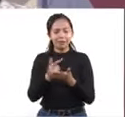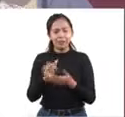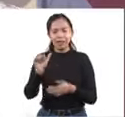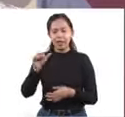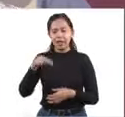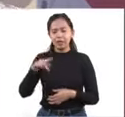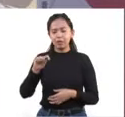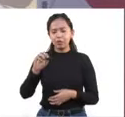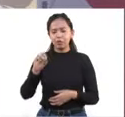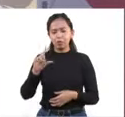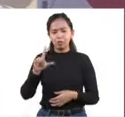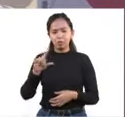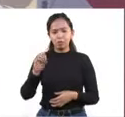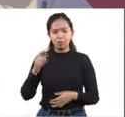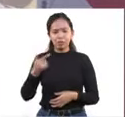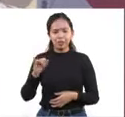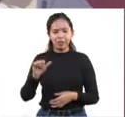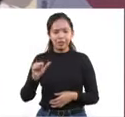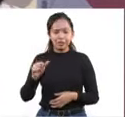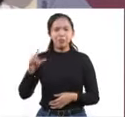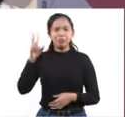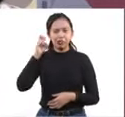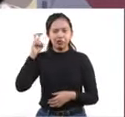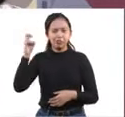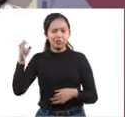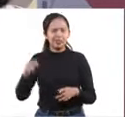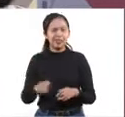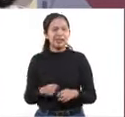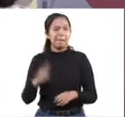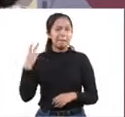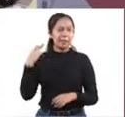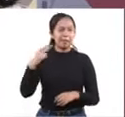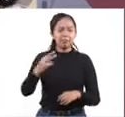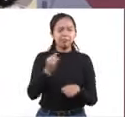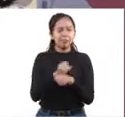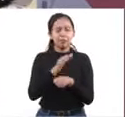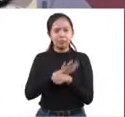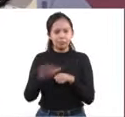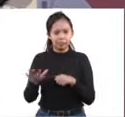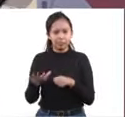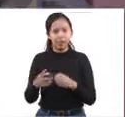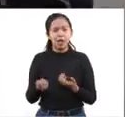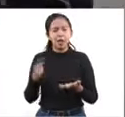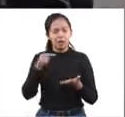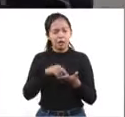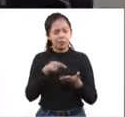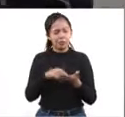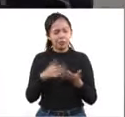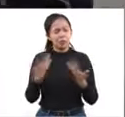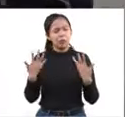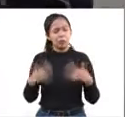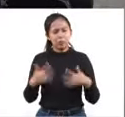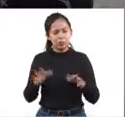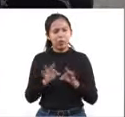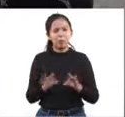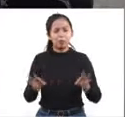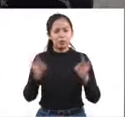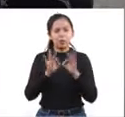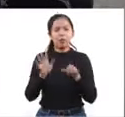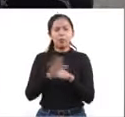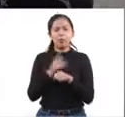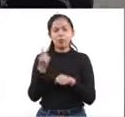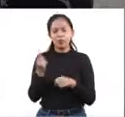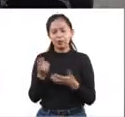Antología de Sueños de un Viaje Imposible, porque en realidad es un relato muy importante, una dinámica diferente